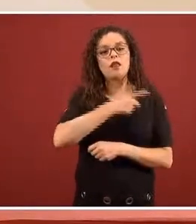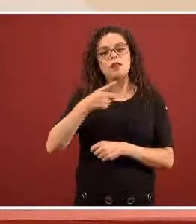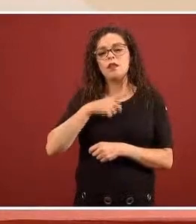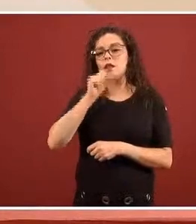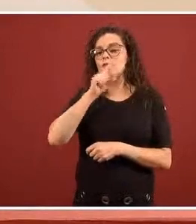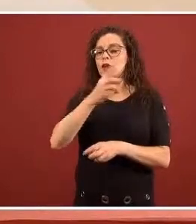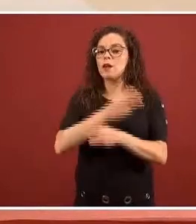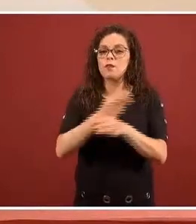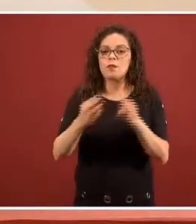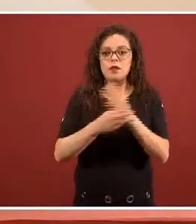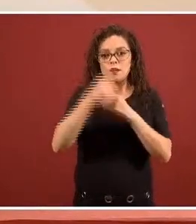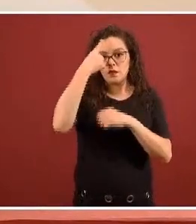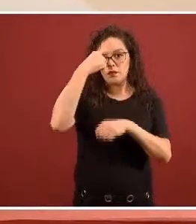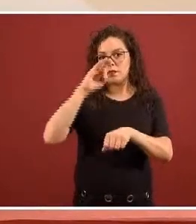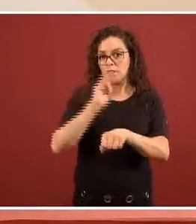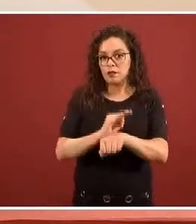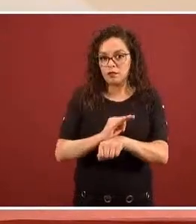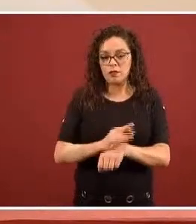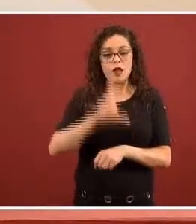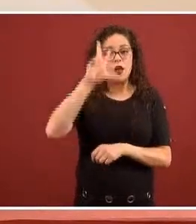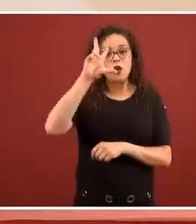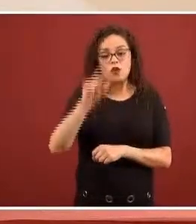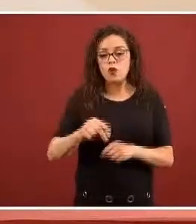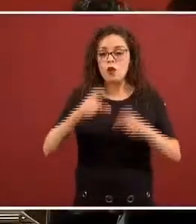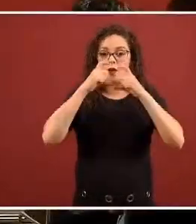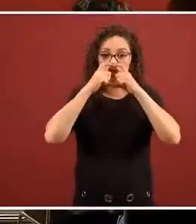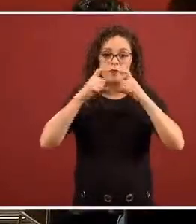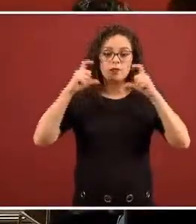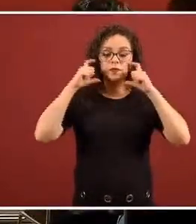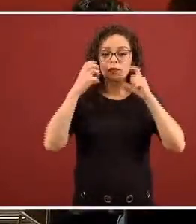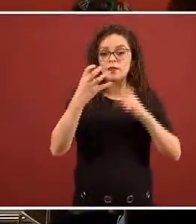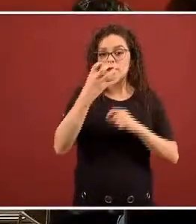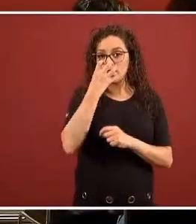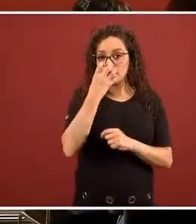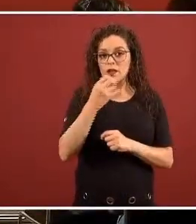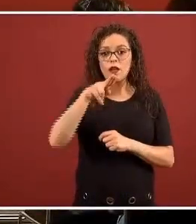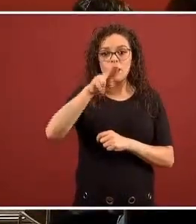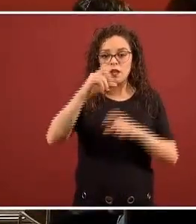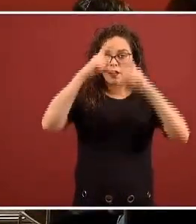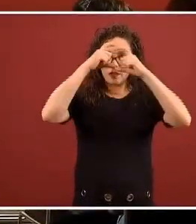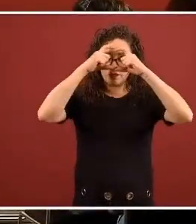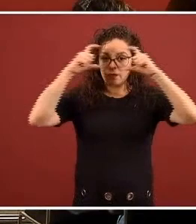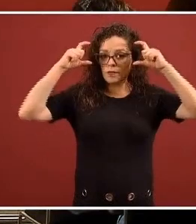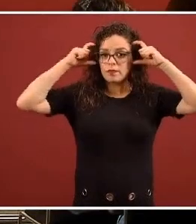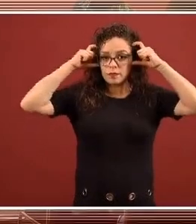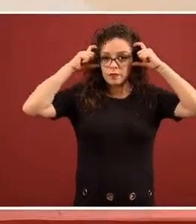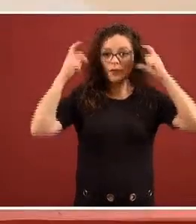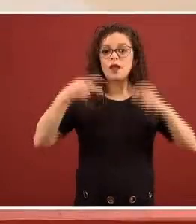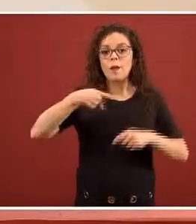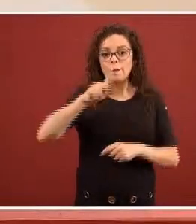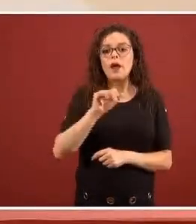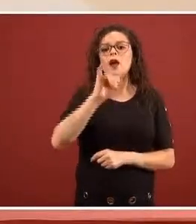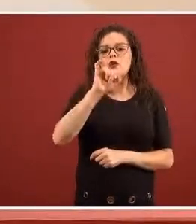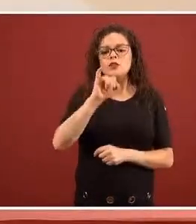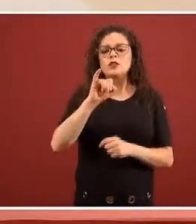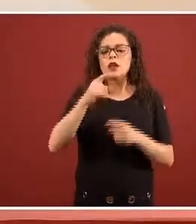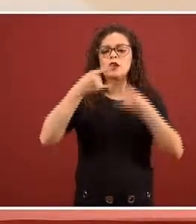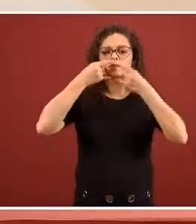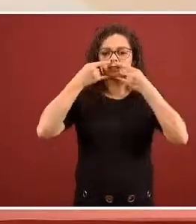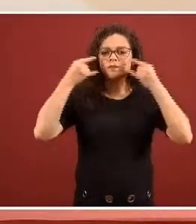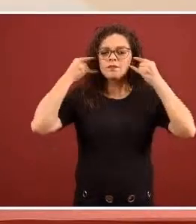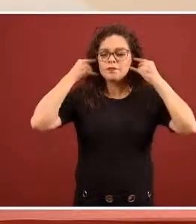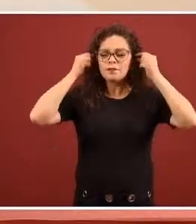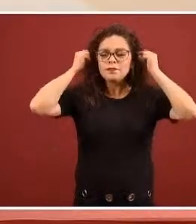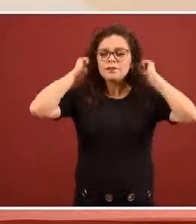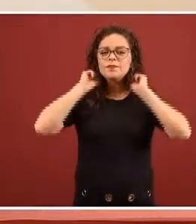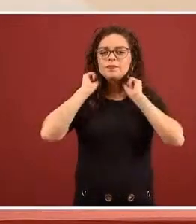estas mascarillas N95 ni los gogles que dan un sellado completo, pero sí los cubrebocas quirúrgicos y desde luego si va